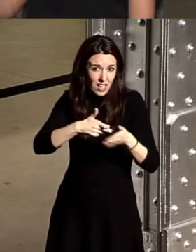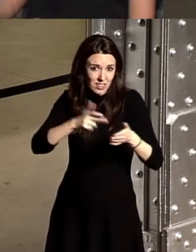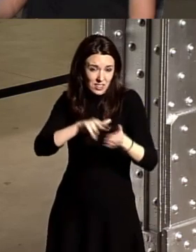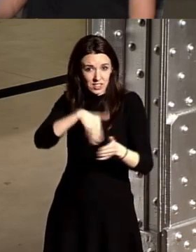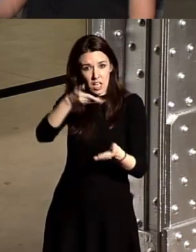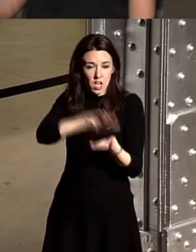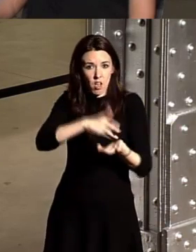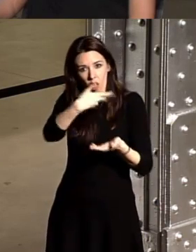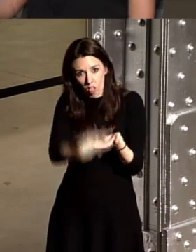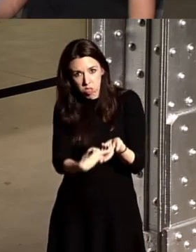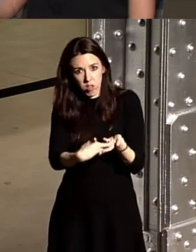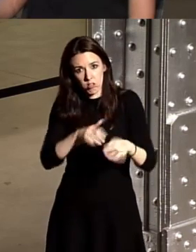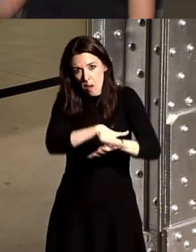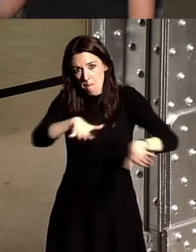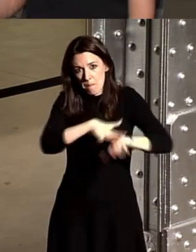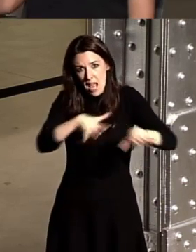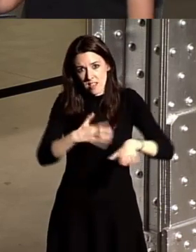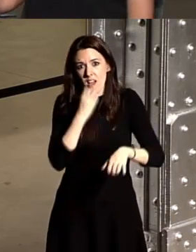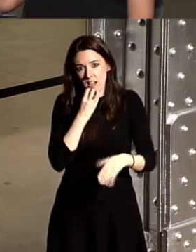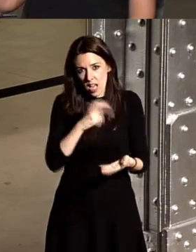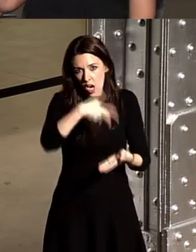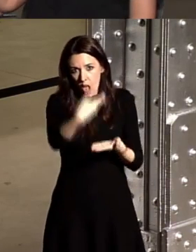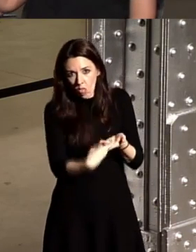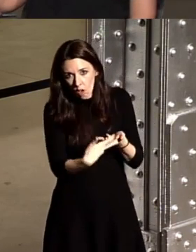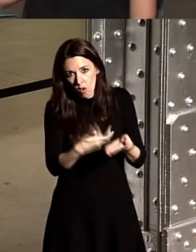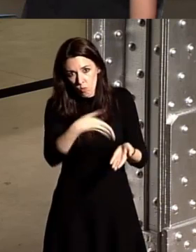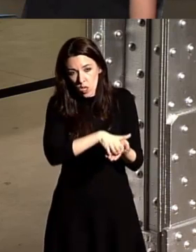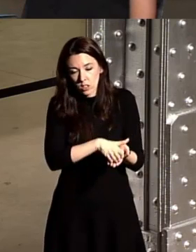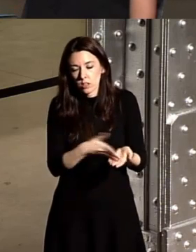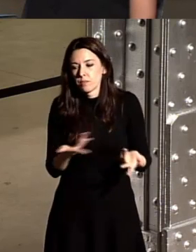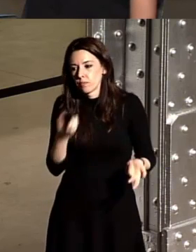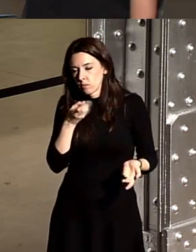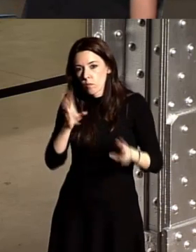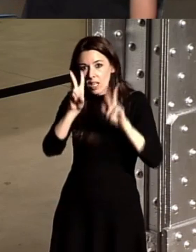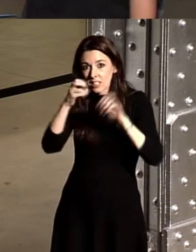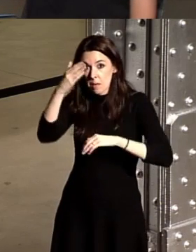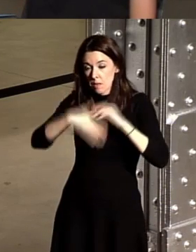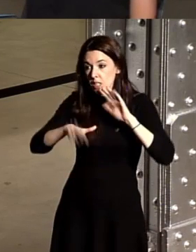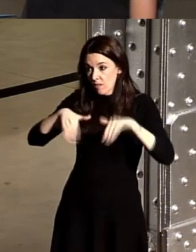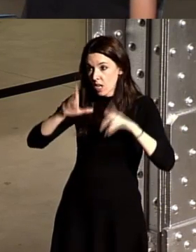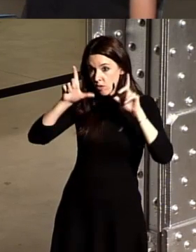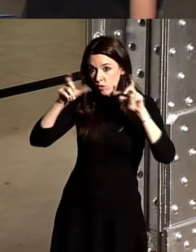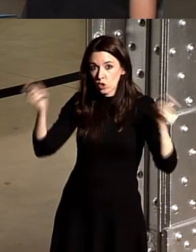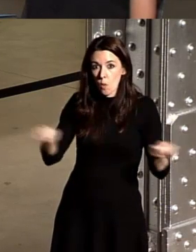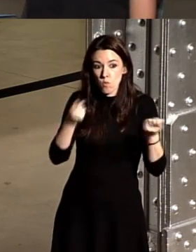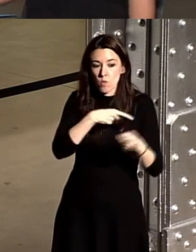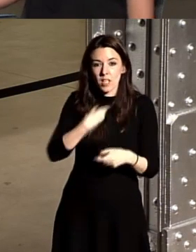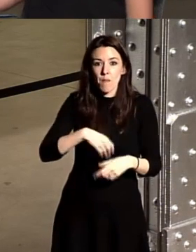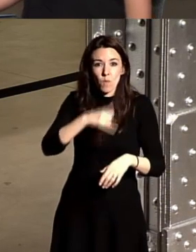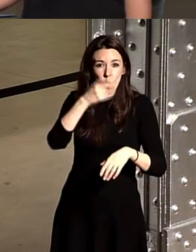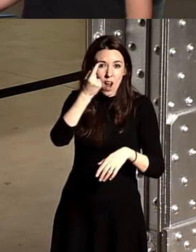costas griegas. Hombre, yo creo que en el tema de los límites, o sea, por ejemplo, esa foto que finalmente no le publican a ella, la del niño